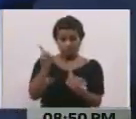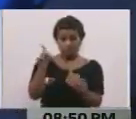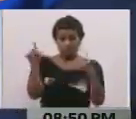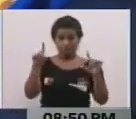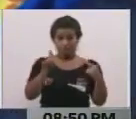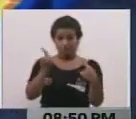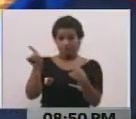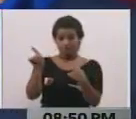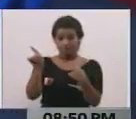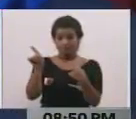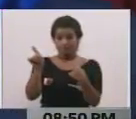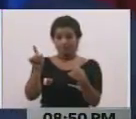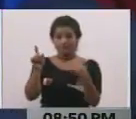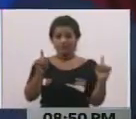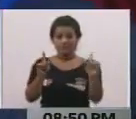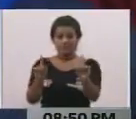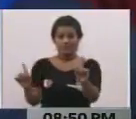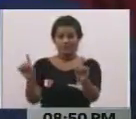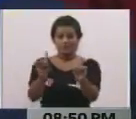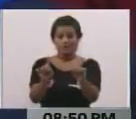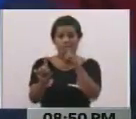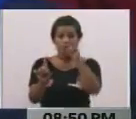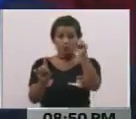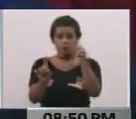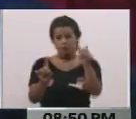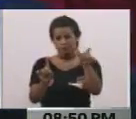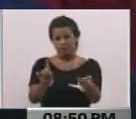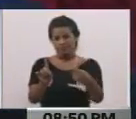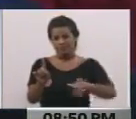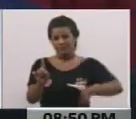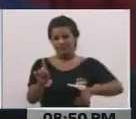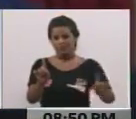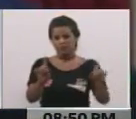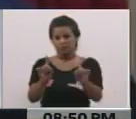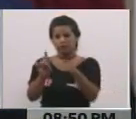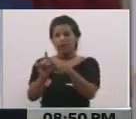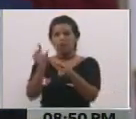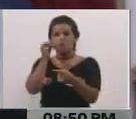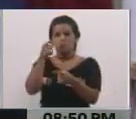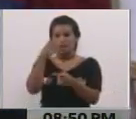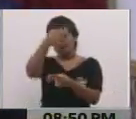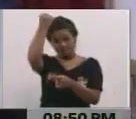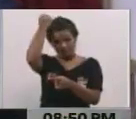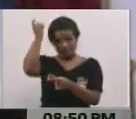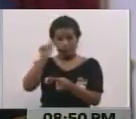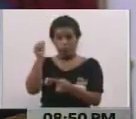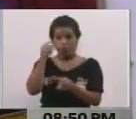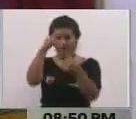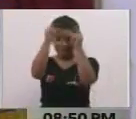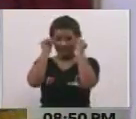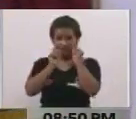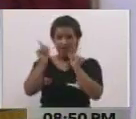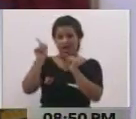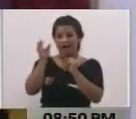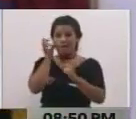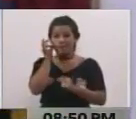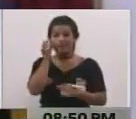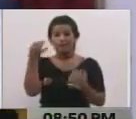parte del acompañamiento del mandatario nacional a nuestra atleta Yulimar Rojas con una destacada